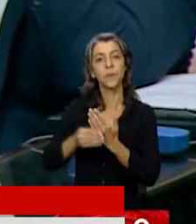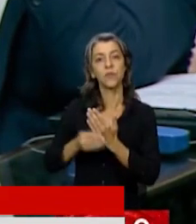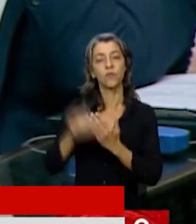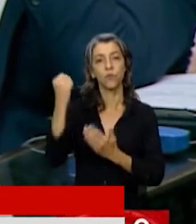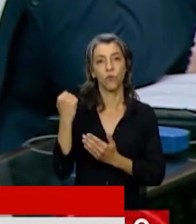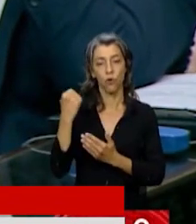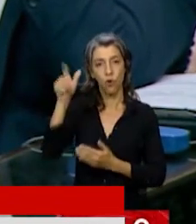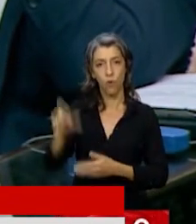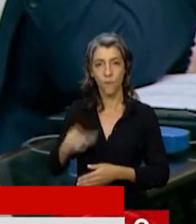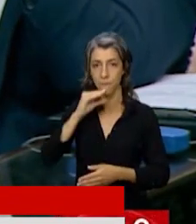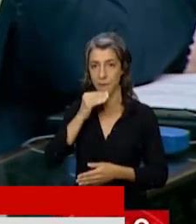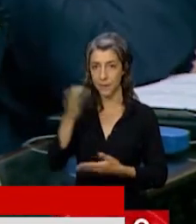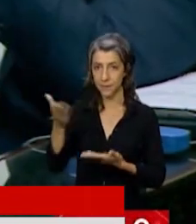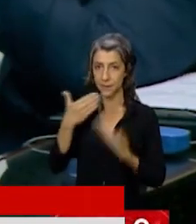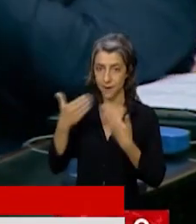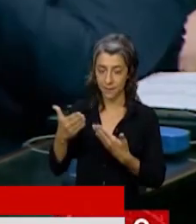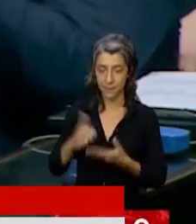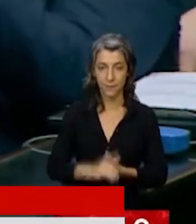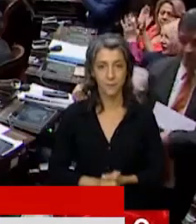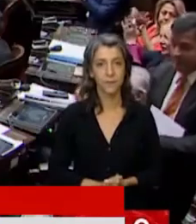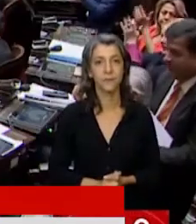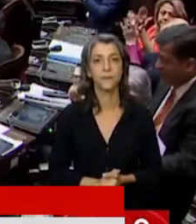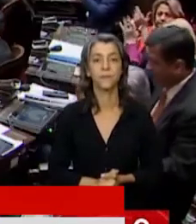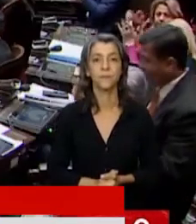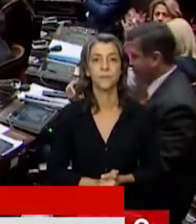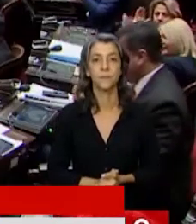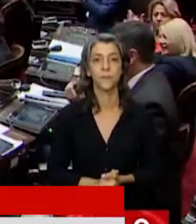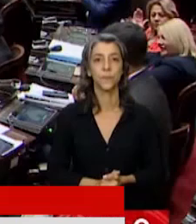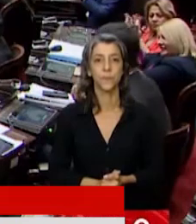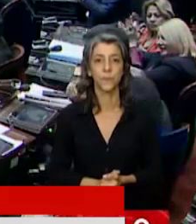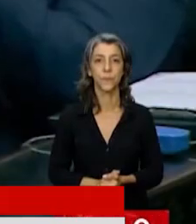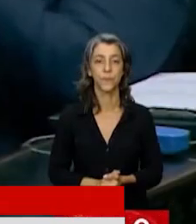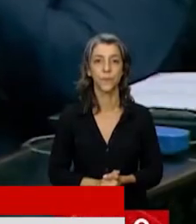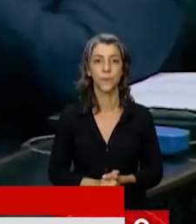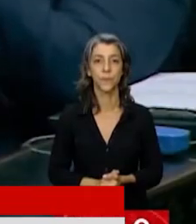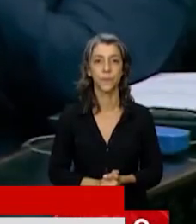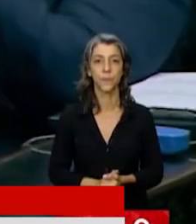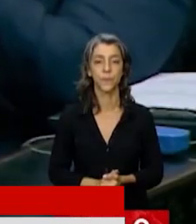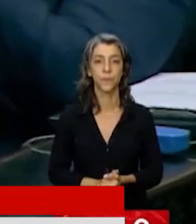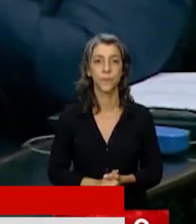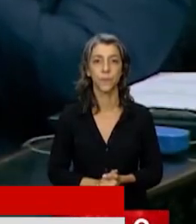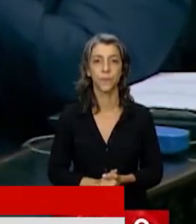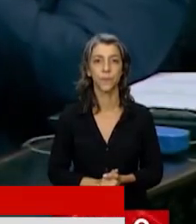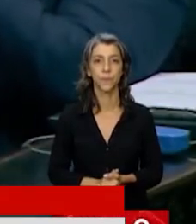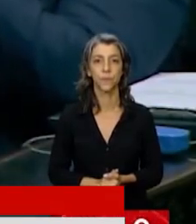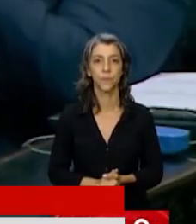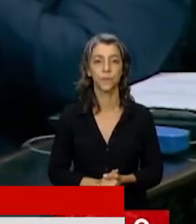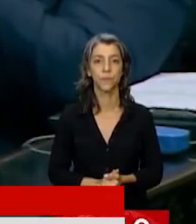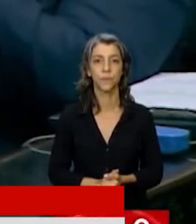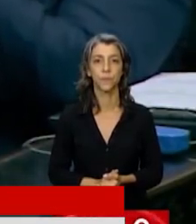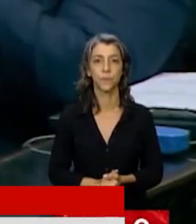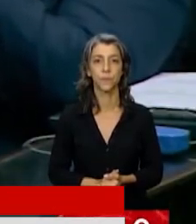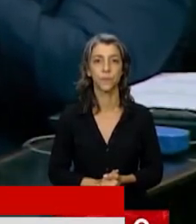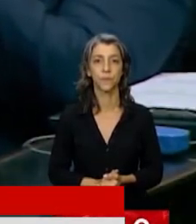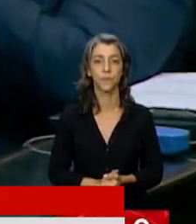seguir sin pagar ganancias. Paga todo el resto de los trabajadores que llegan a un